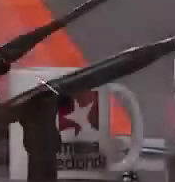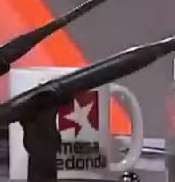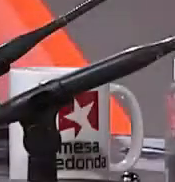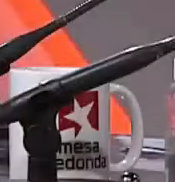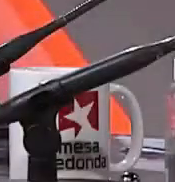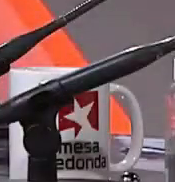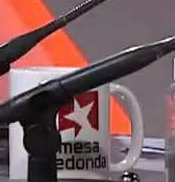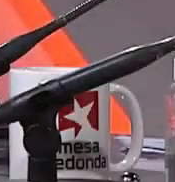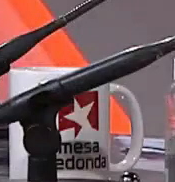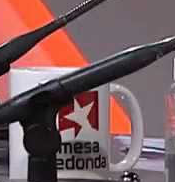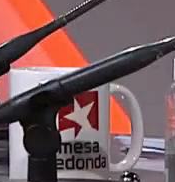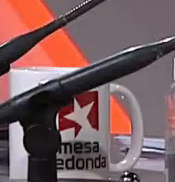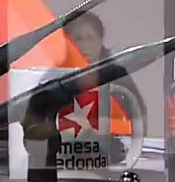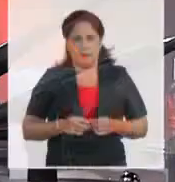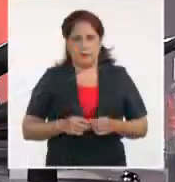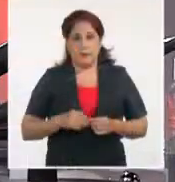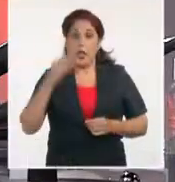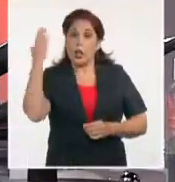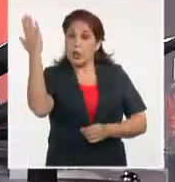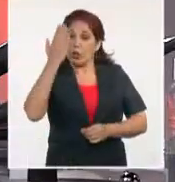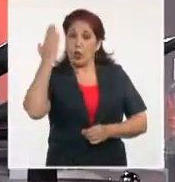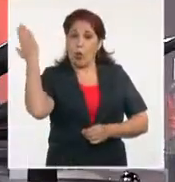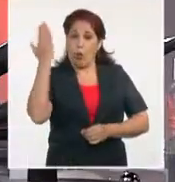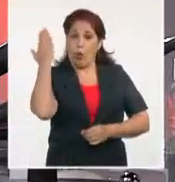Bueno, y esta tormenta tropical